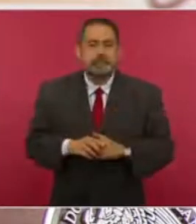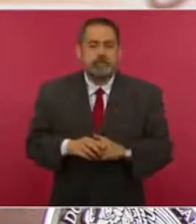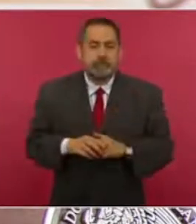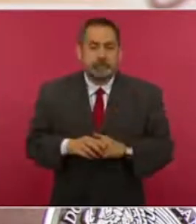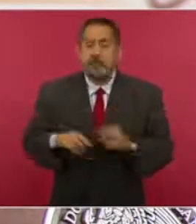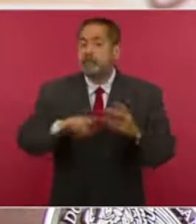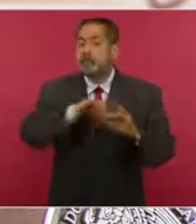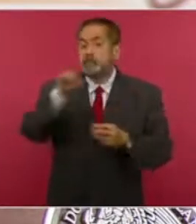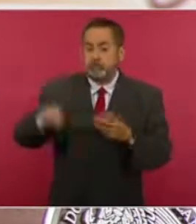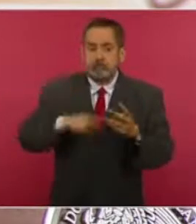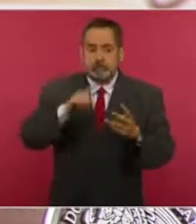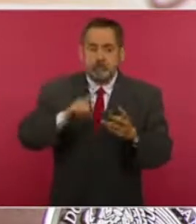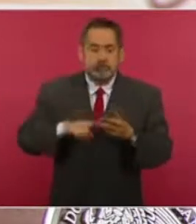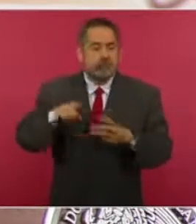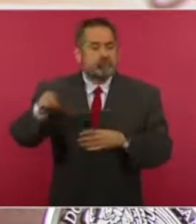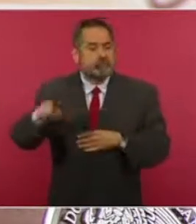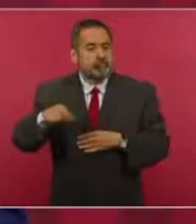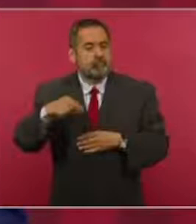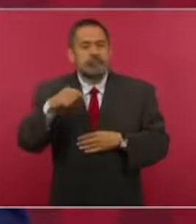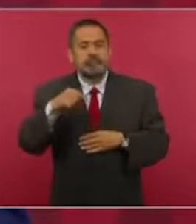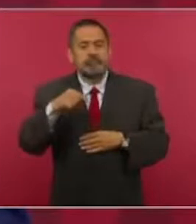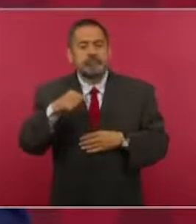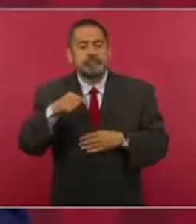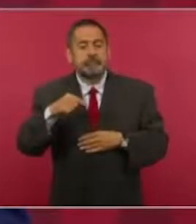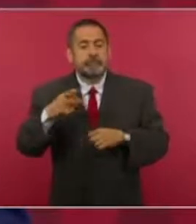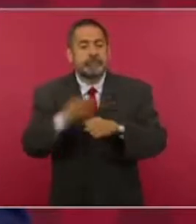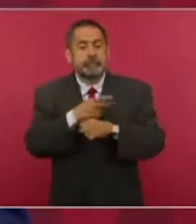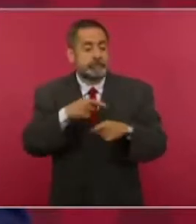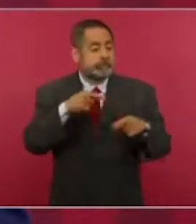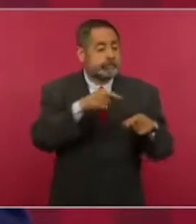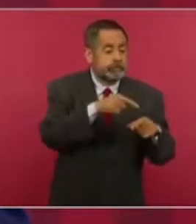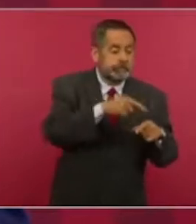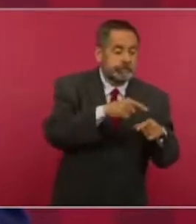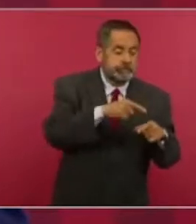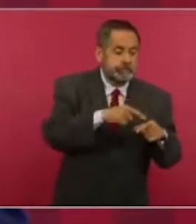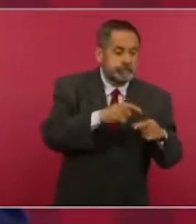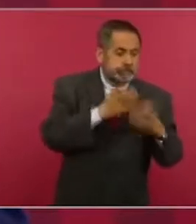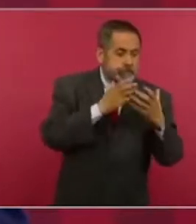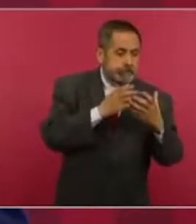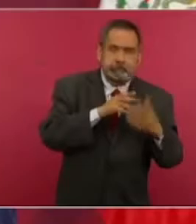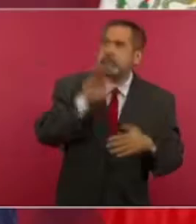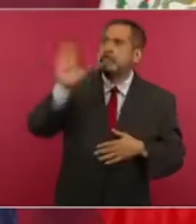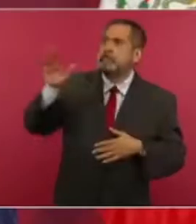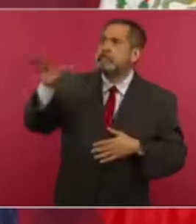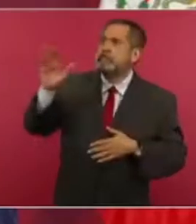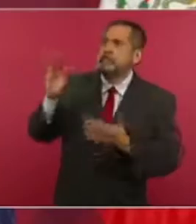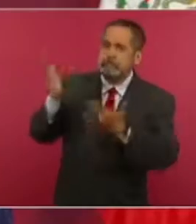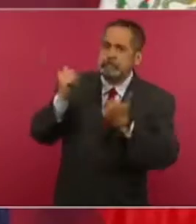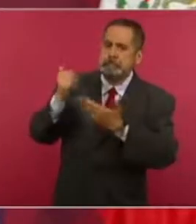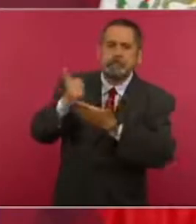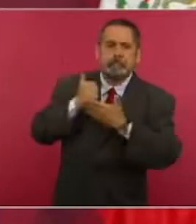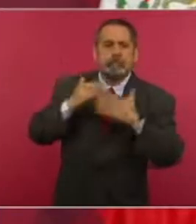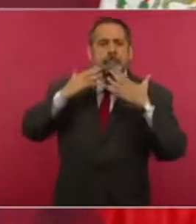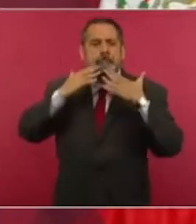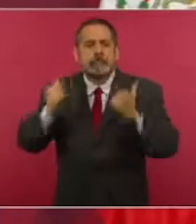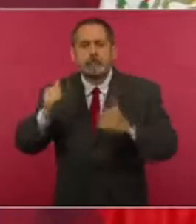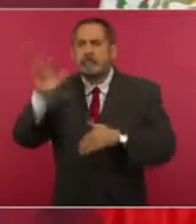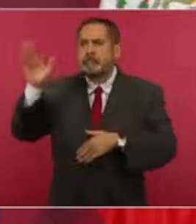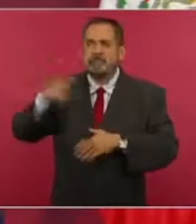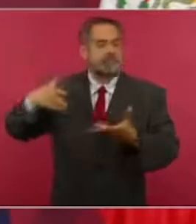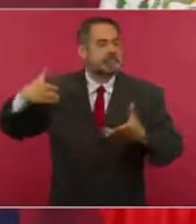ya, cuando los conservadores van a buscar a Maximiliano y se